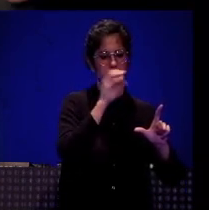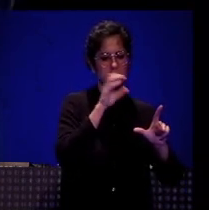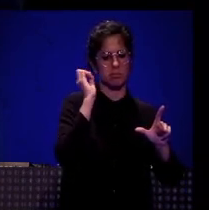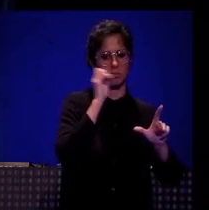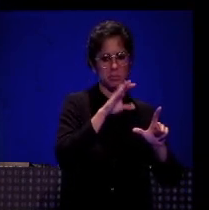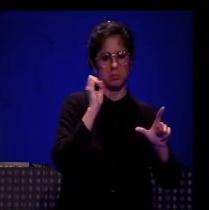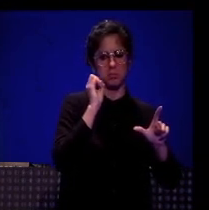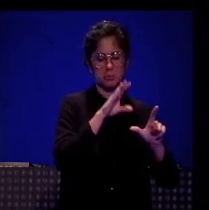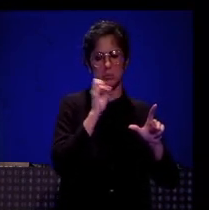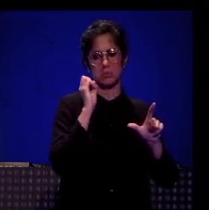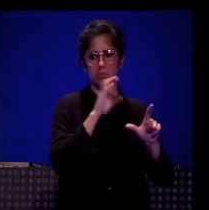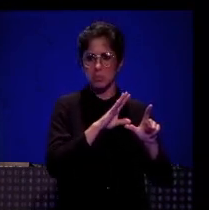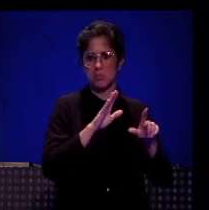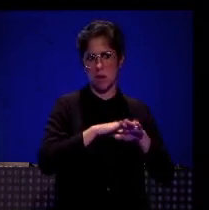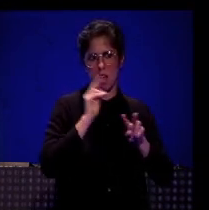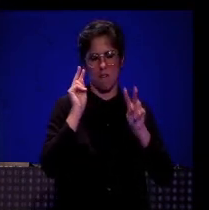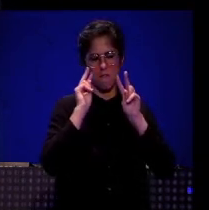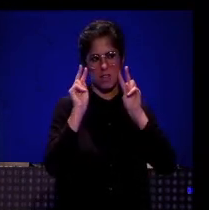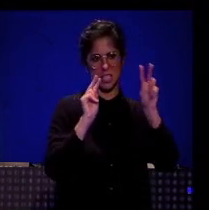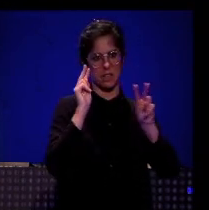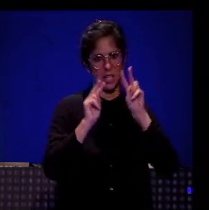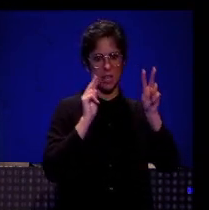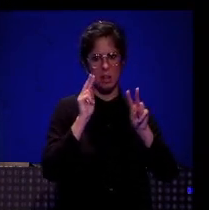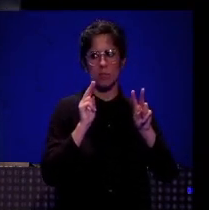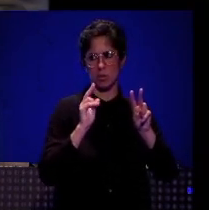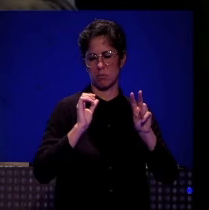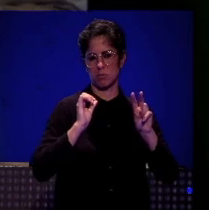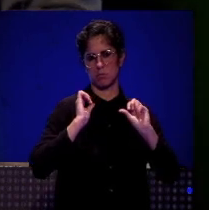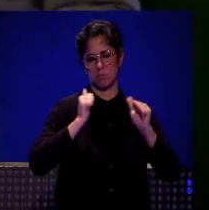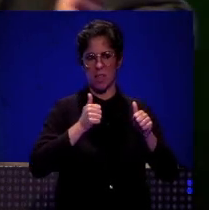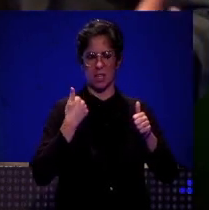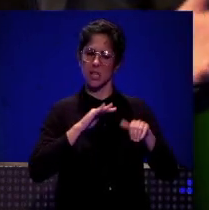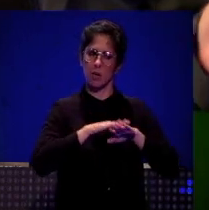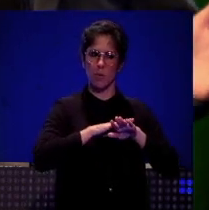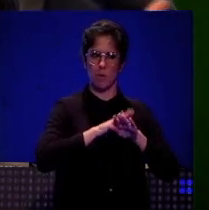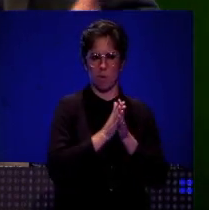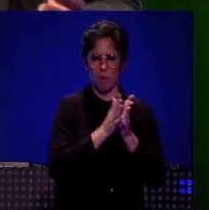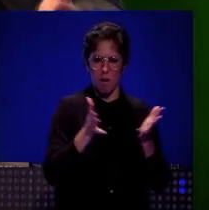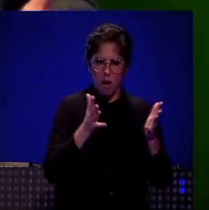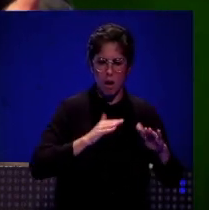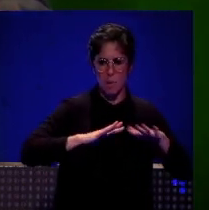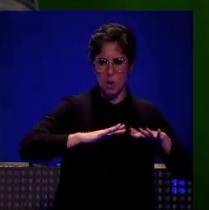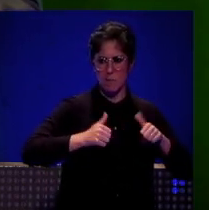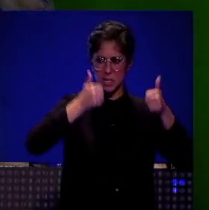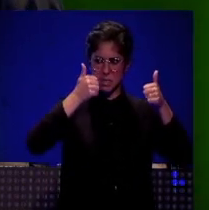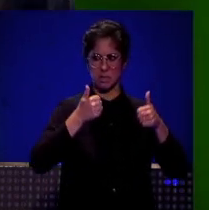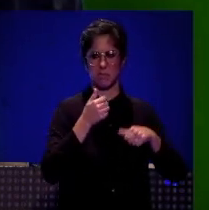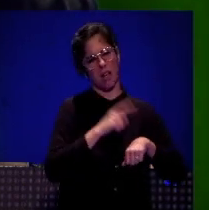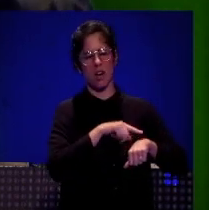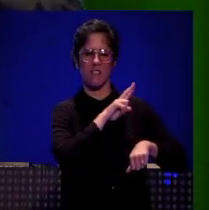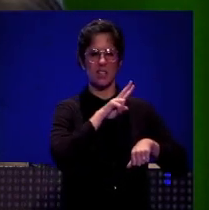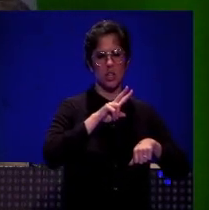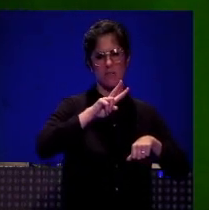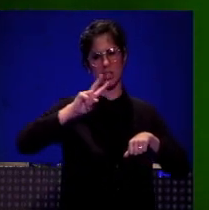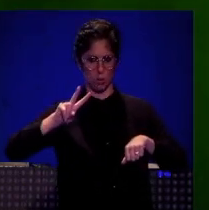hecho es empezar a darle caña todos los días las 22 22 quizá luego vas a ser el ritmo para ahora mismo puedo hacer lograron el peso de cada día y así